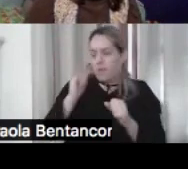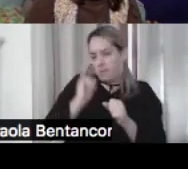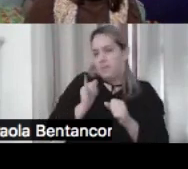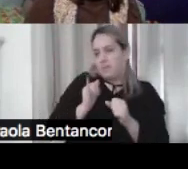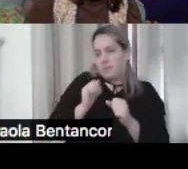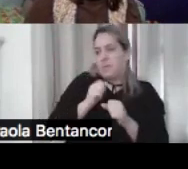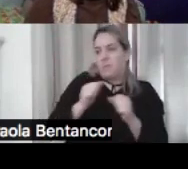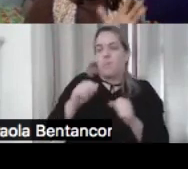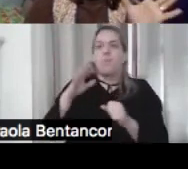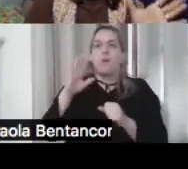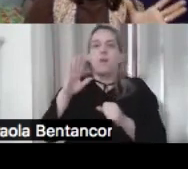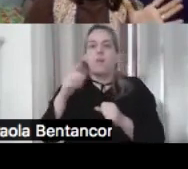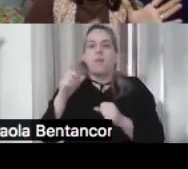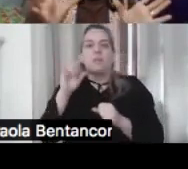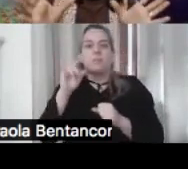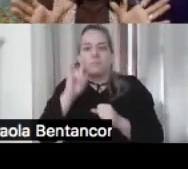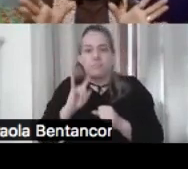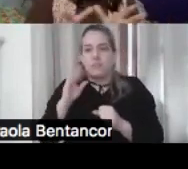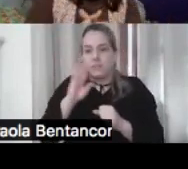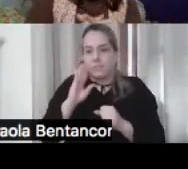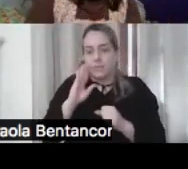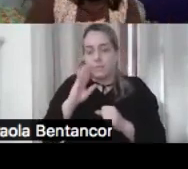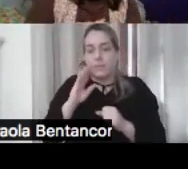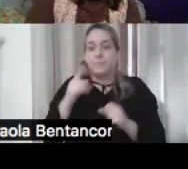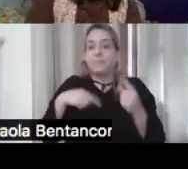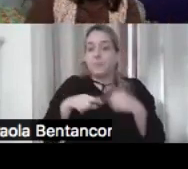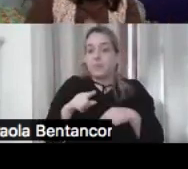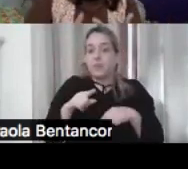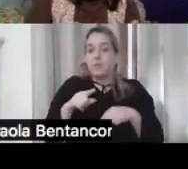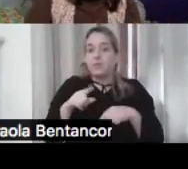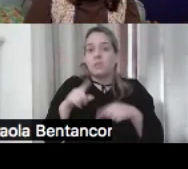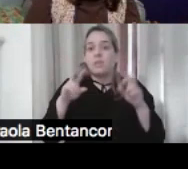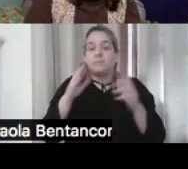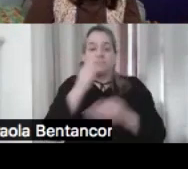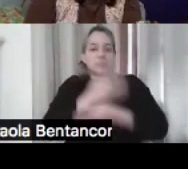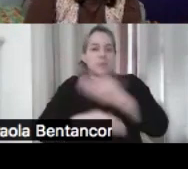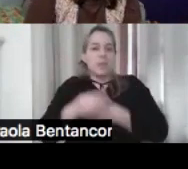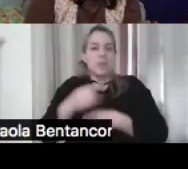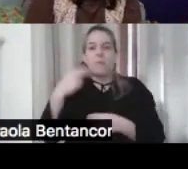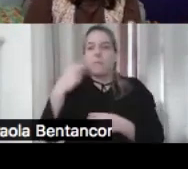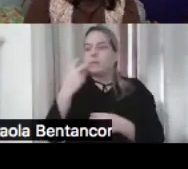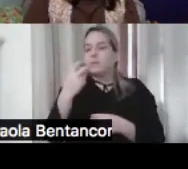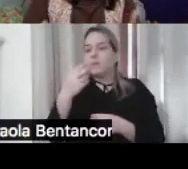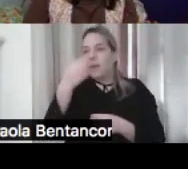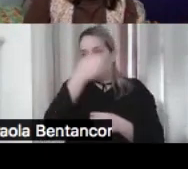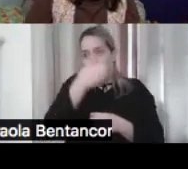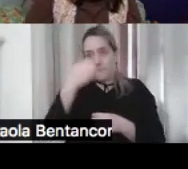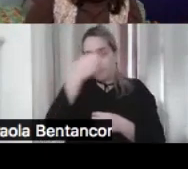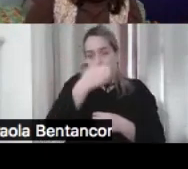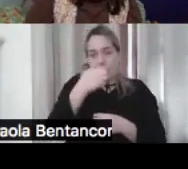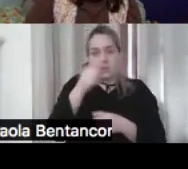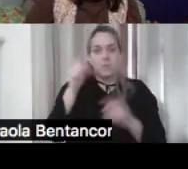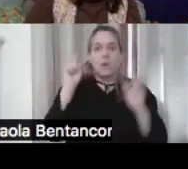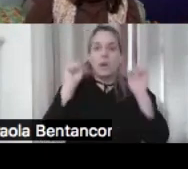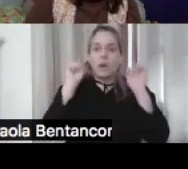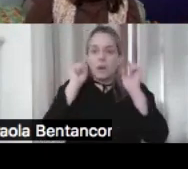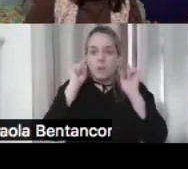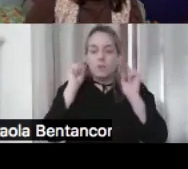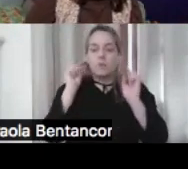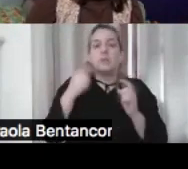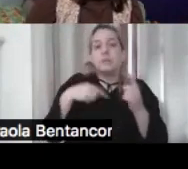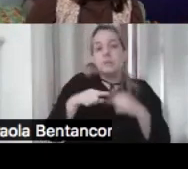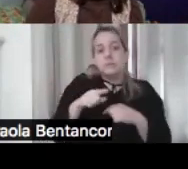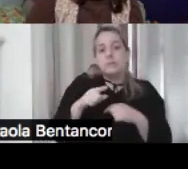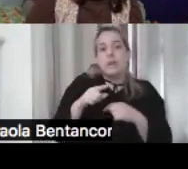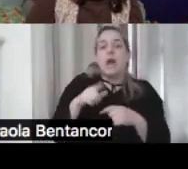con discapacidad sensorial, tanto auditiva como visual, en aquellos casos que por algún motivo se requiera de la intervención,